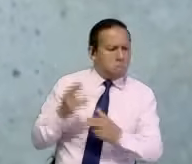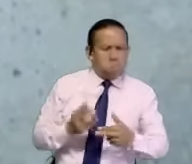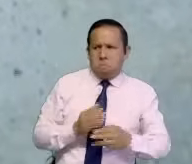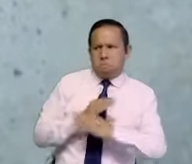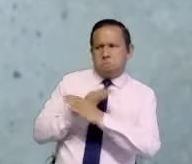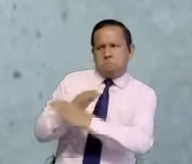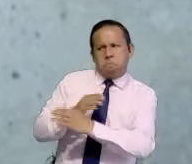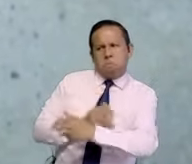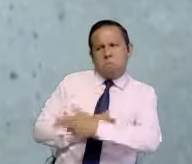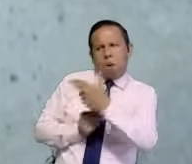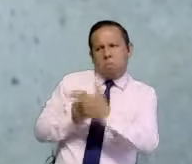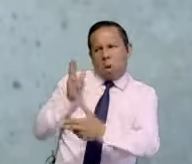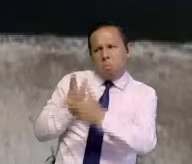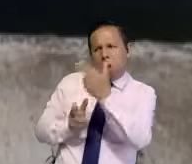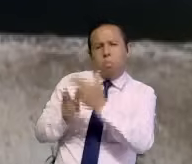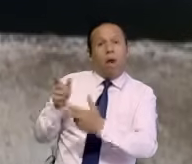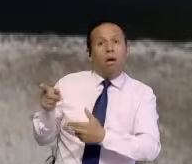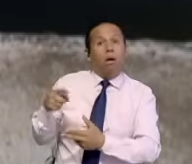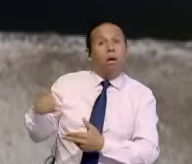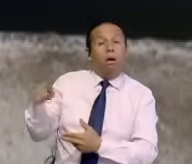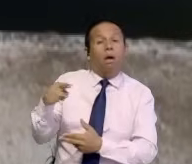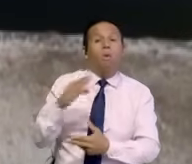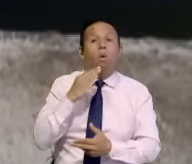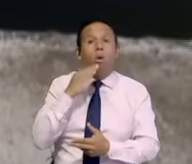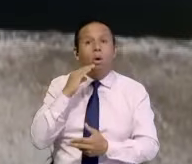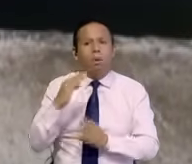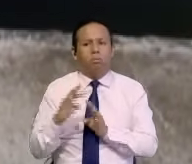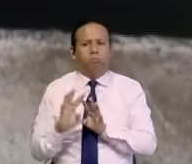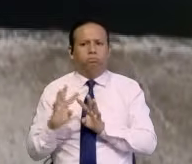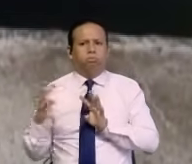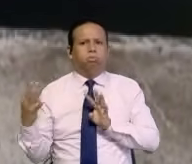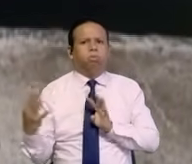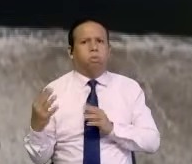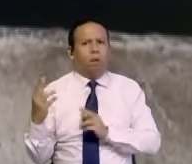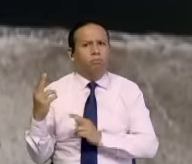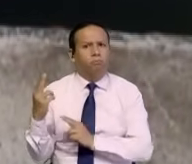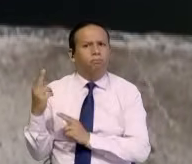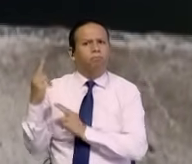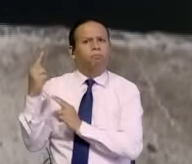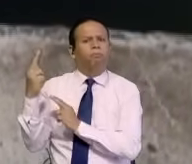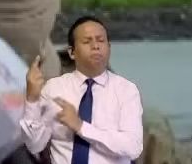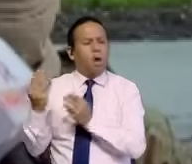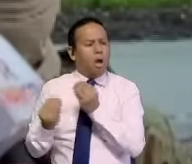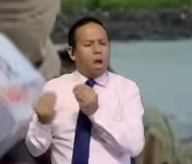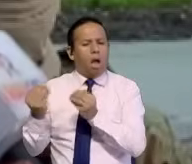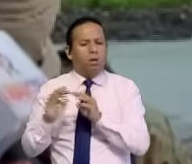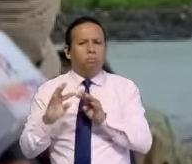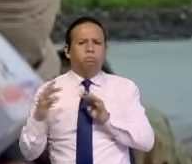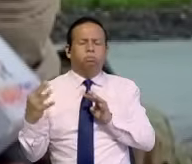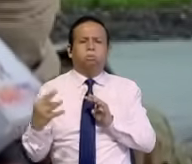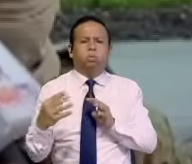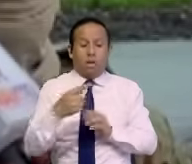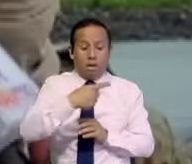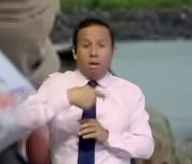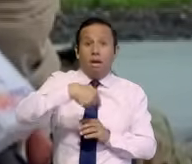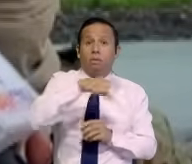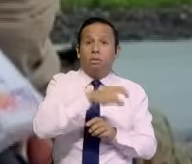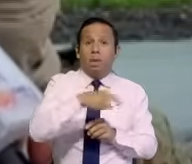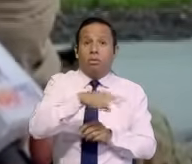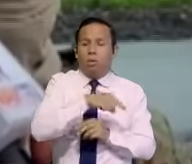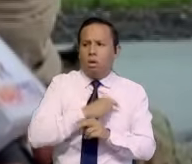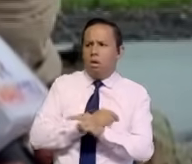uniformados, pero la estrategia militar no los iba a permitir que salgan avantes con el cargamento de contrabando. Los delincuentes, al